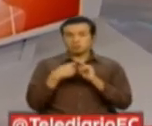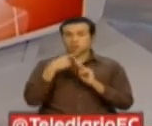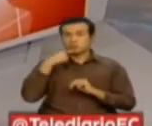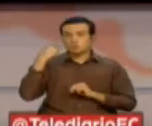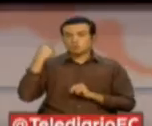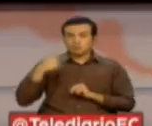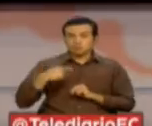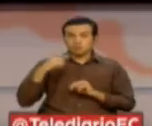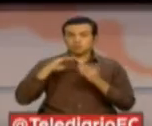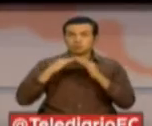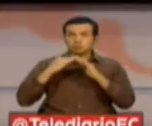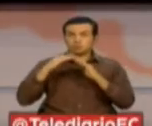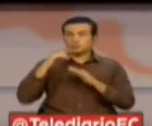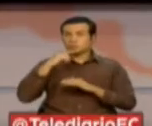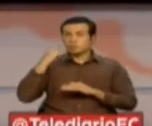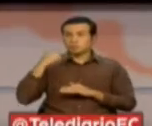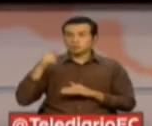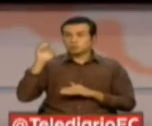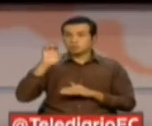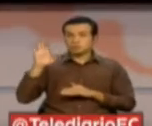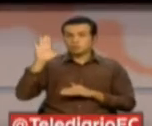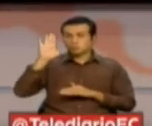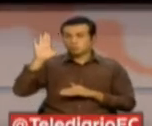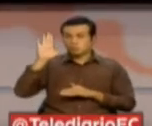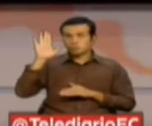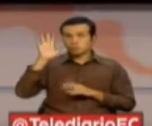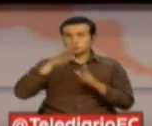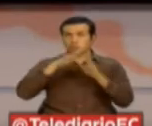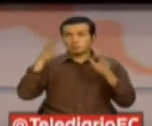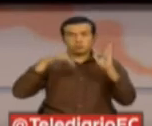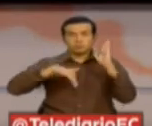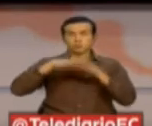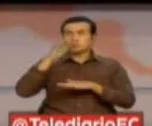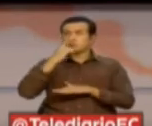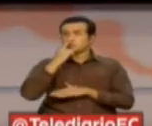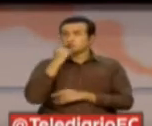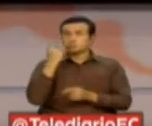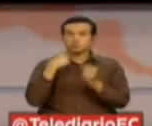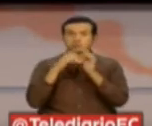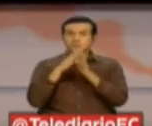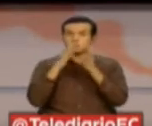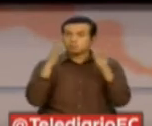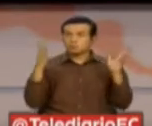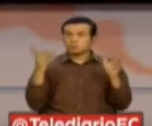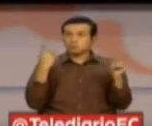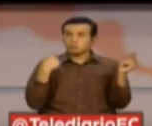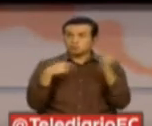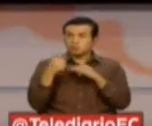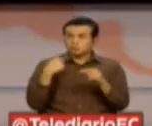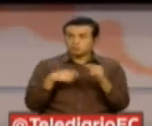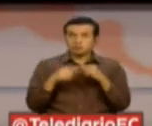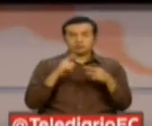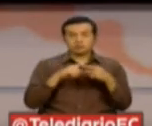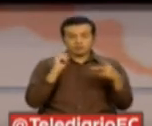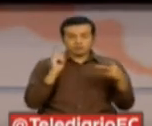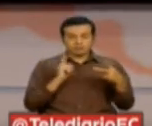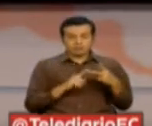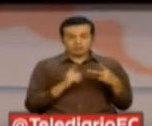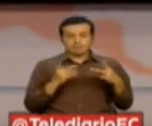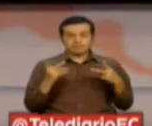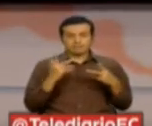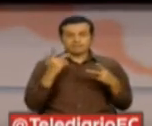rusia la comunidad asiática del cual rusia es cien por ciento el mercado que más nos interesa un mercado muy interesante tenemos también